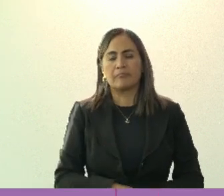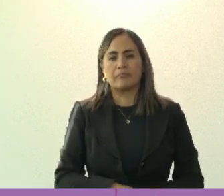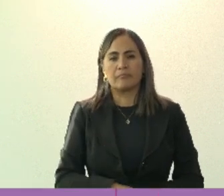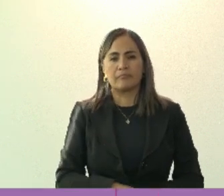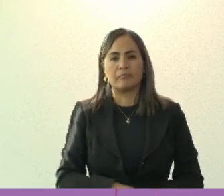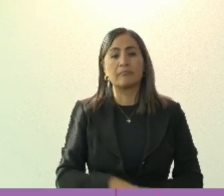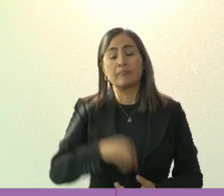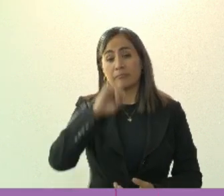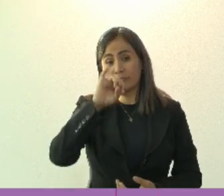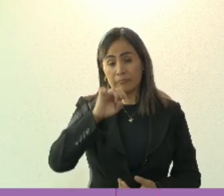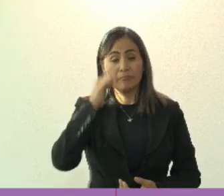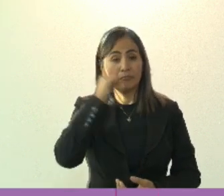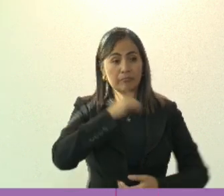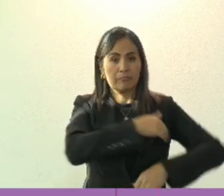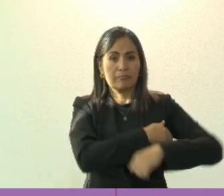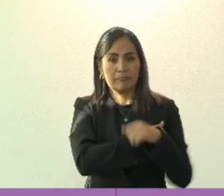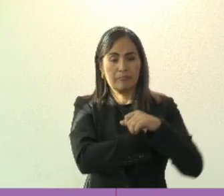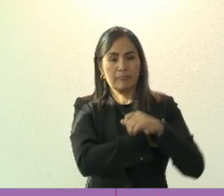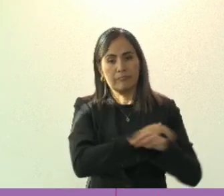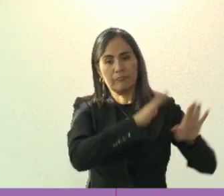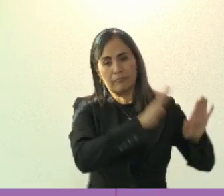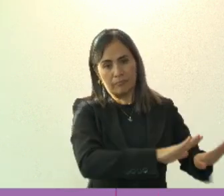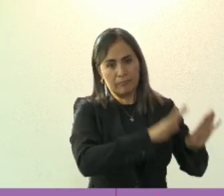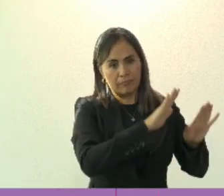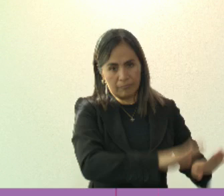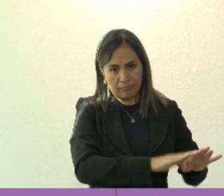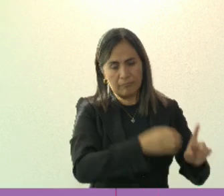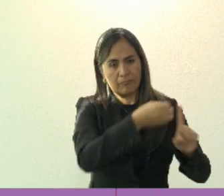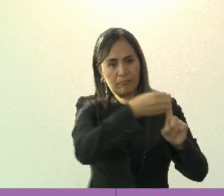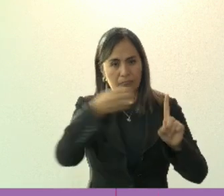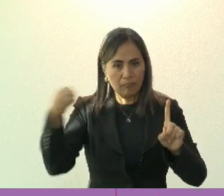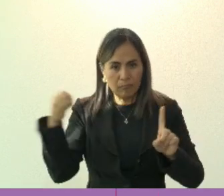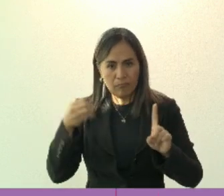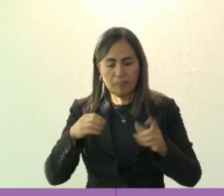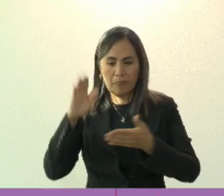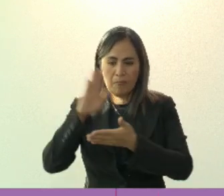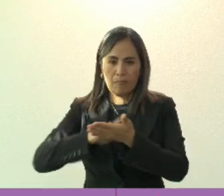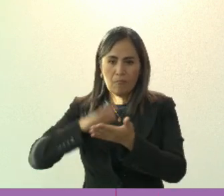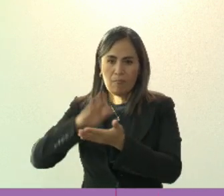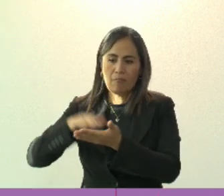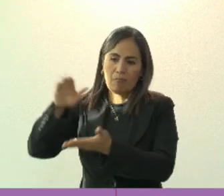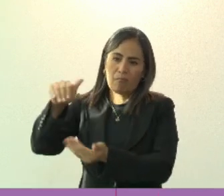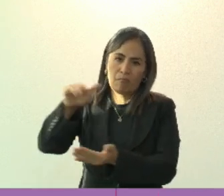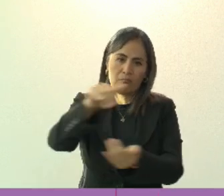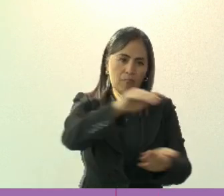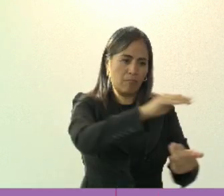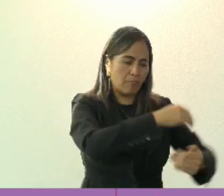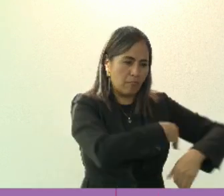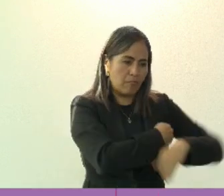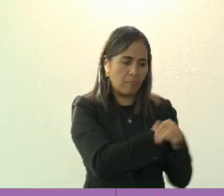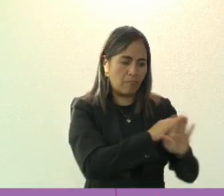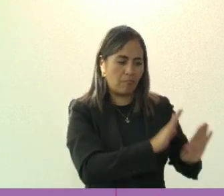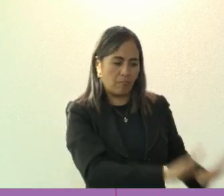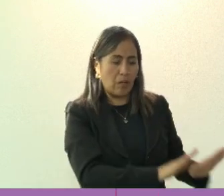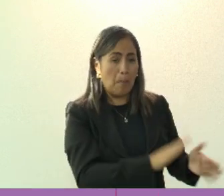a almacenar, a organizar, a compilar documentos que a veces no sirven para nada. Eso nos pasa muy